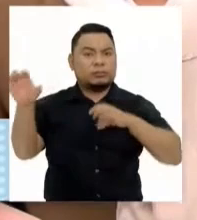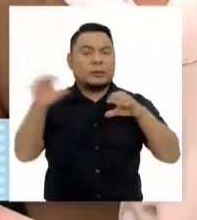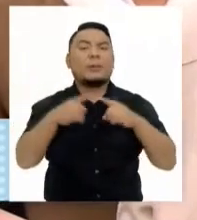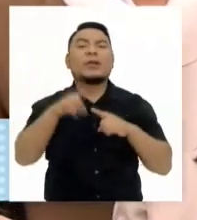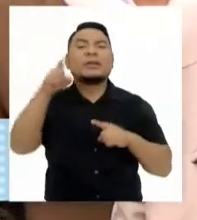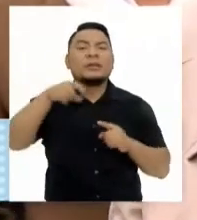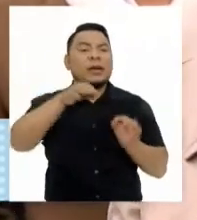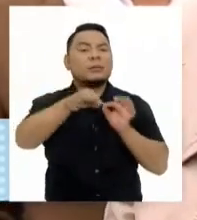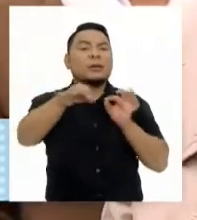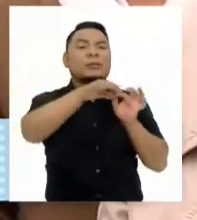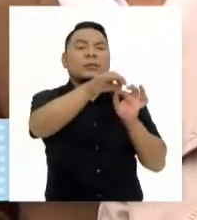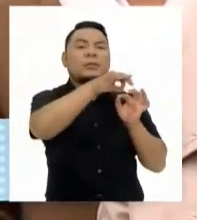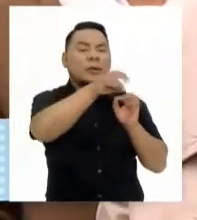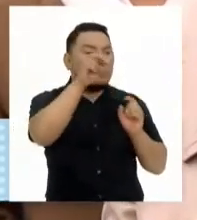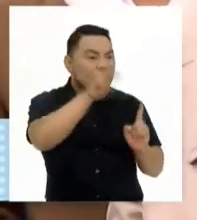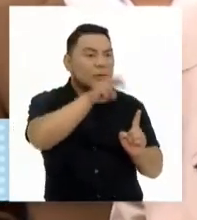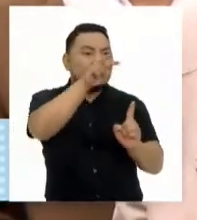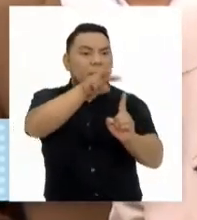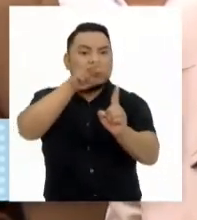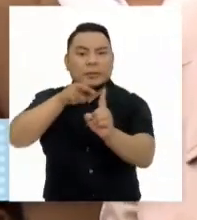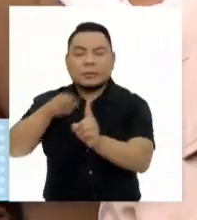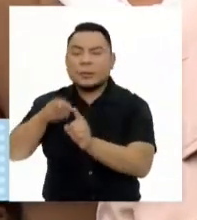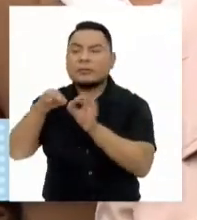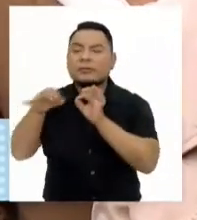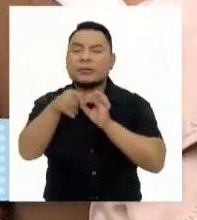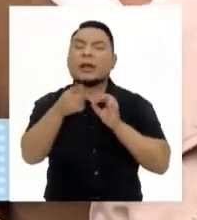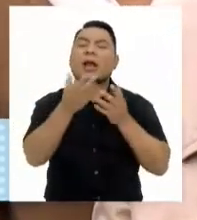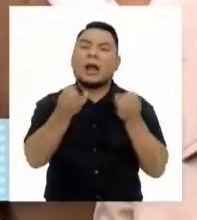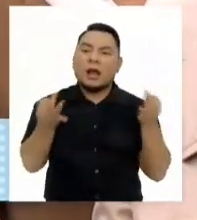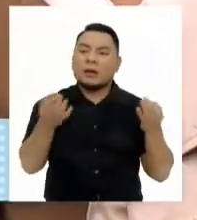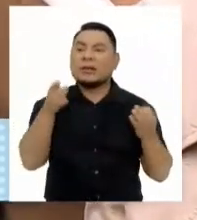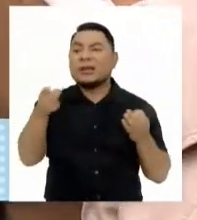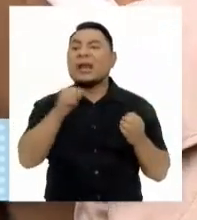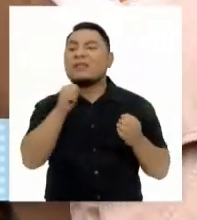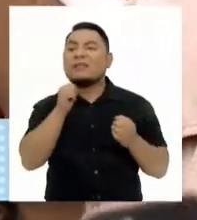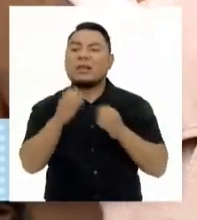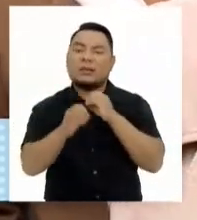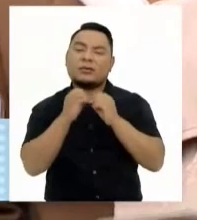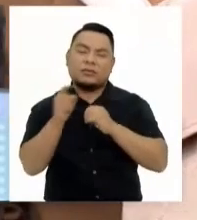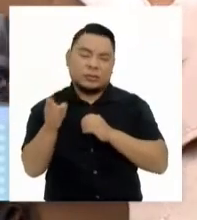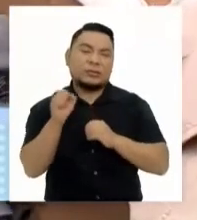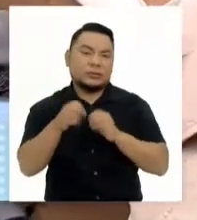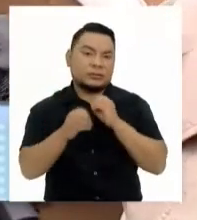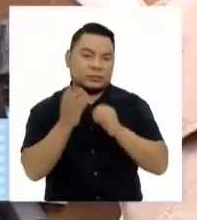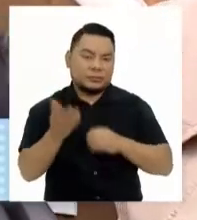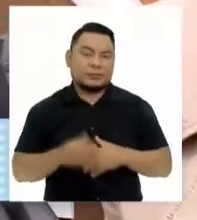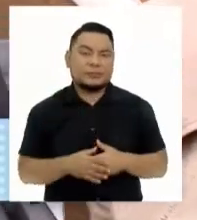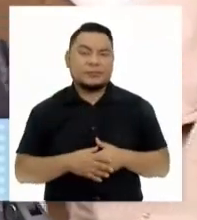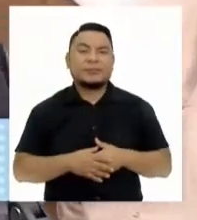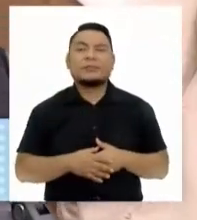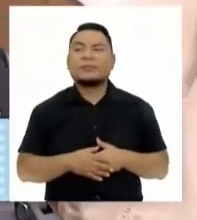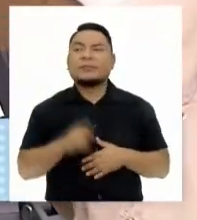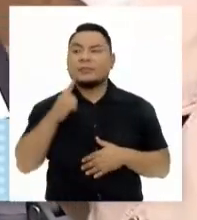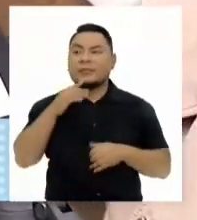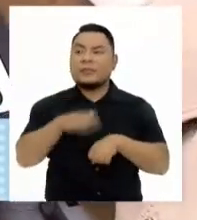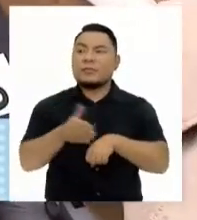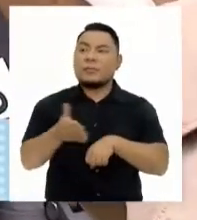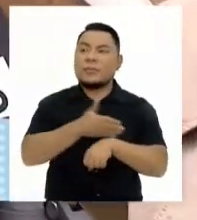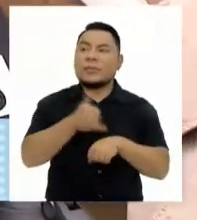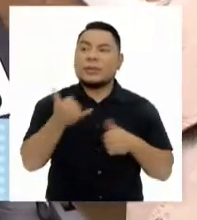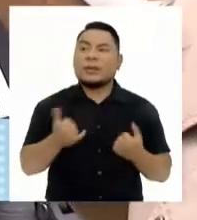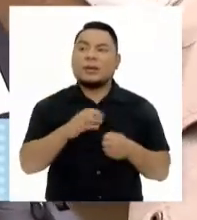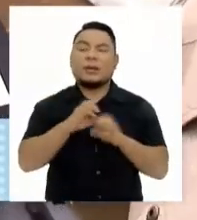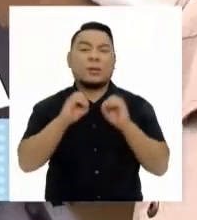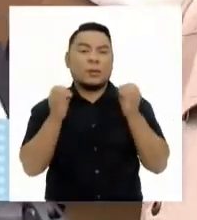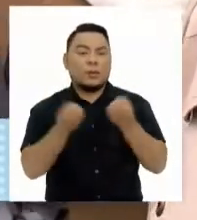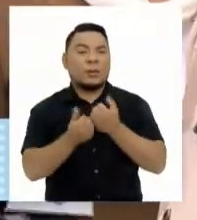región cómo estamos. Y ahí sí hemos encontrado algunos déficits que hay que mejorar, ¿no? Claro, y también para prevenir este tipo de situaciones de estas